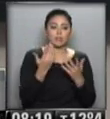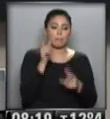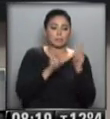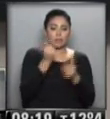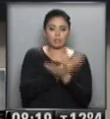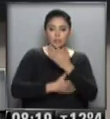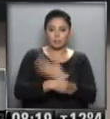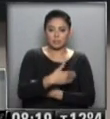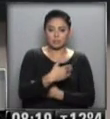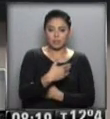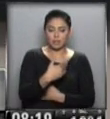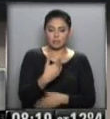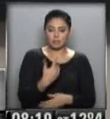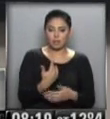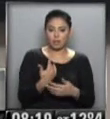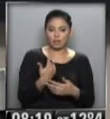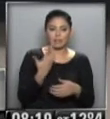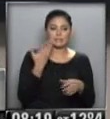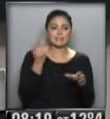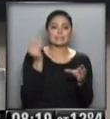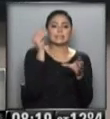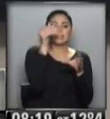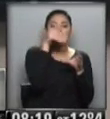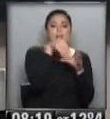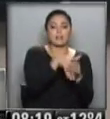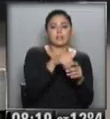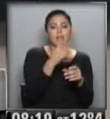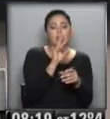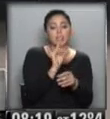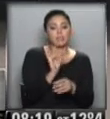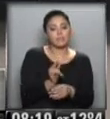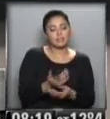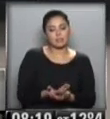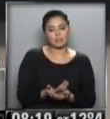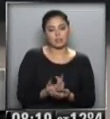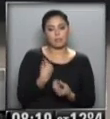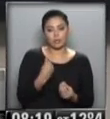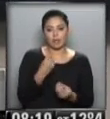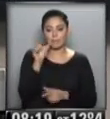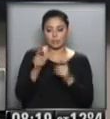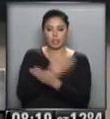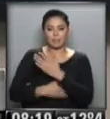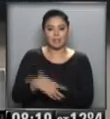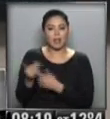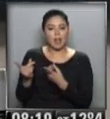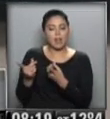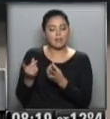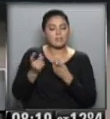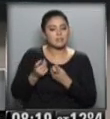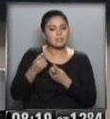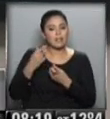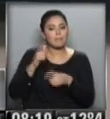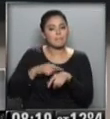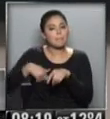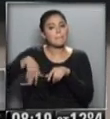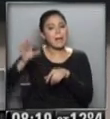personas con discapacidad no van a tener lugar en su en su plantel porque muchas veces las personas con discapacidad necesitan más